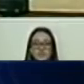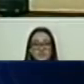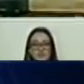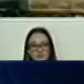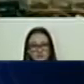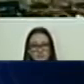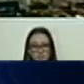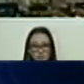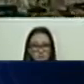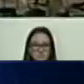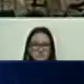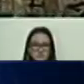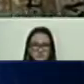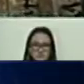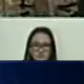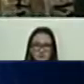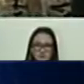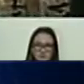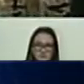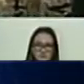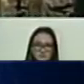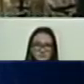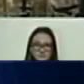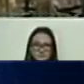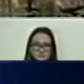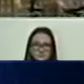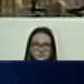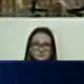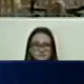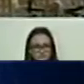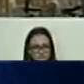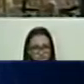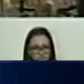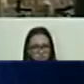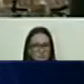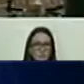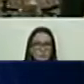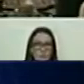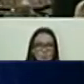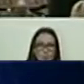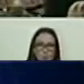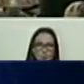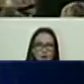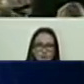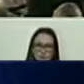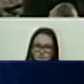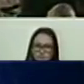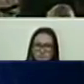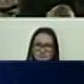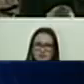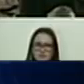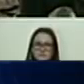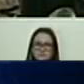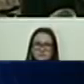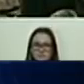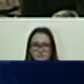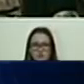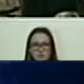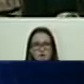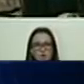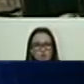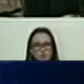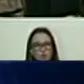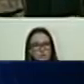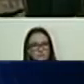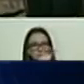2017. Para activar el poder constituyente, para legitimar el liderazgo regional de todos los estados del